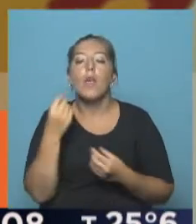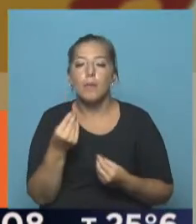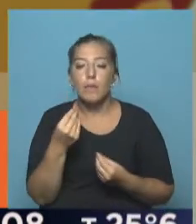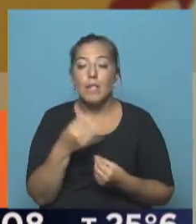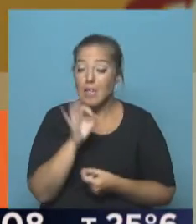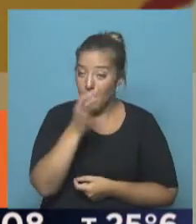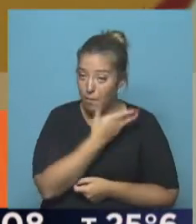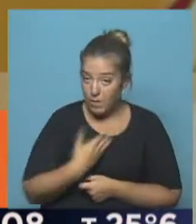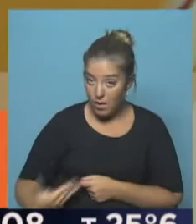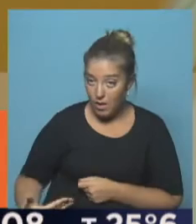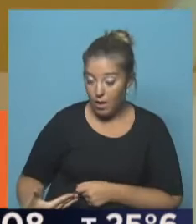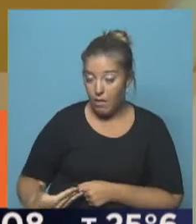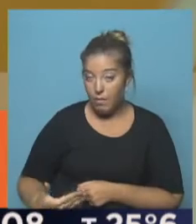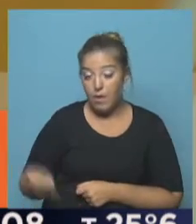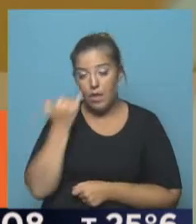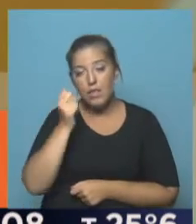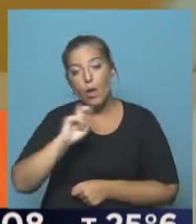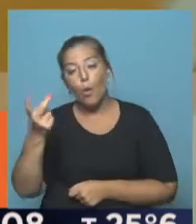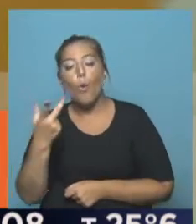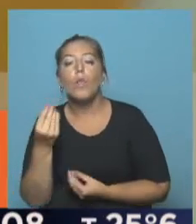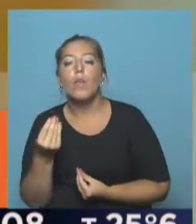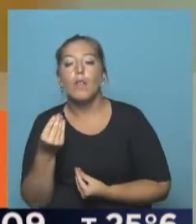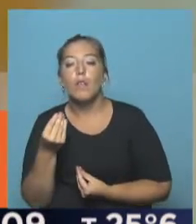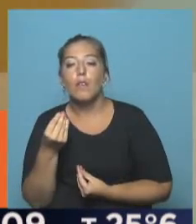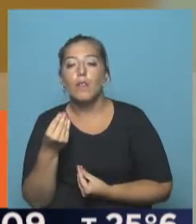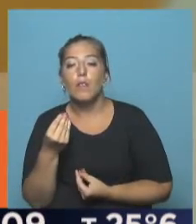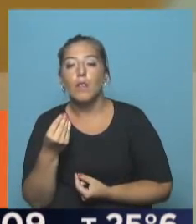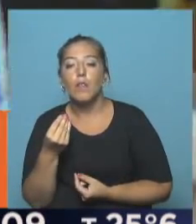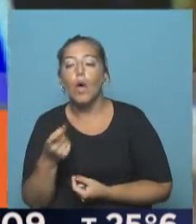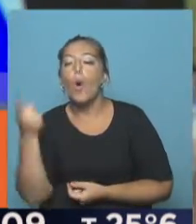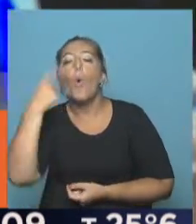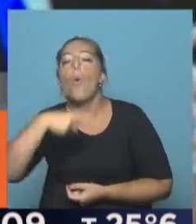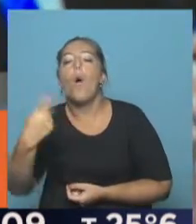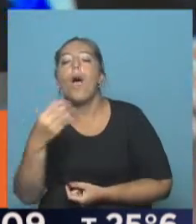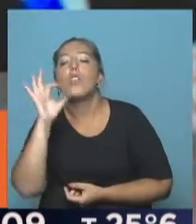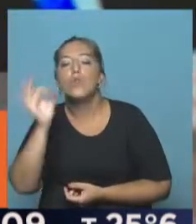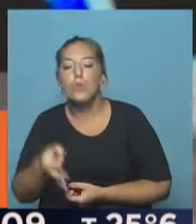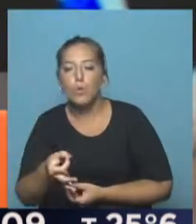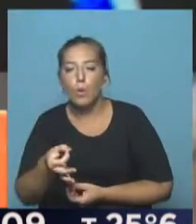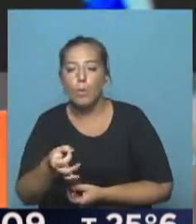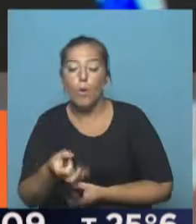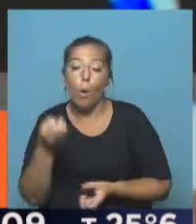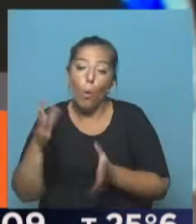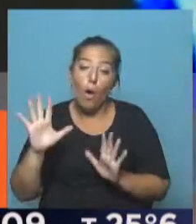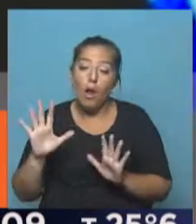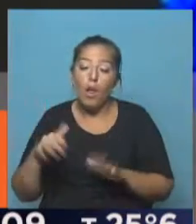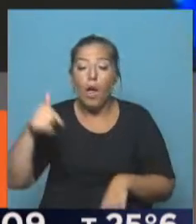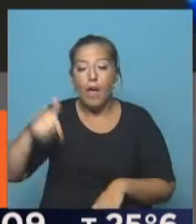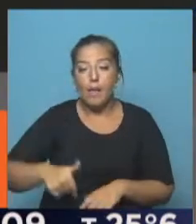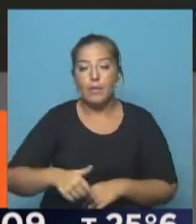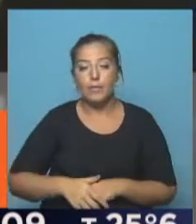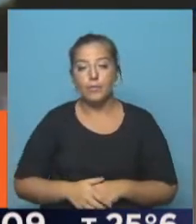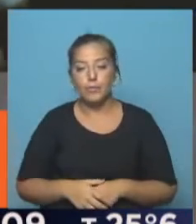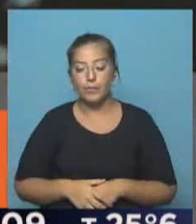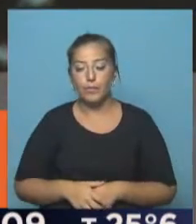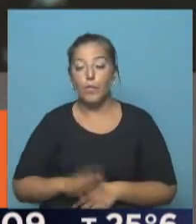sabía el presidente? Claro. Y la segunda parte de la pregunta era, ¿desde cuándo lo sabía Richard Nixon? Bueno, me parece que aquí todo